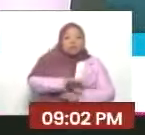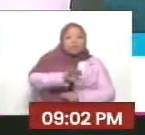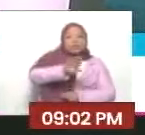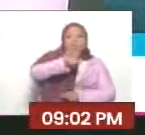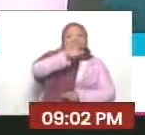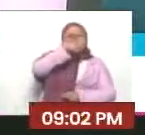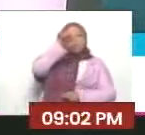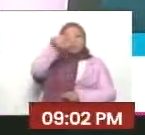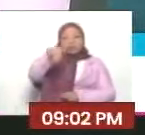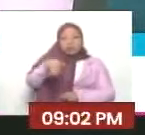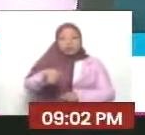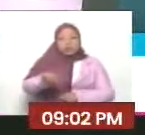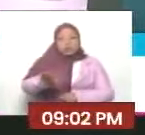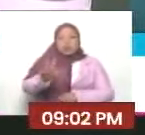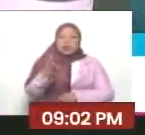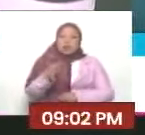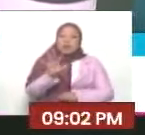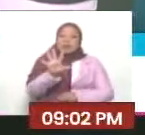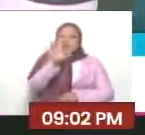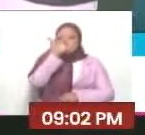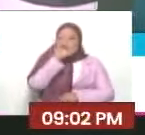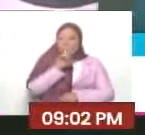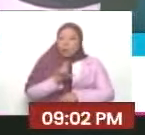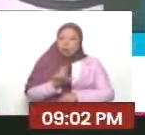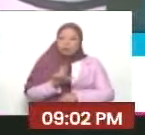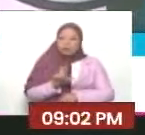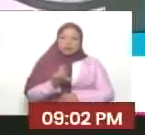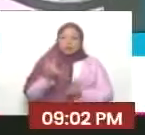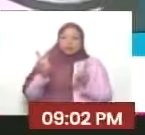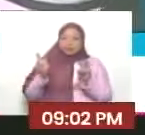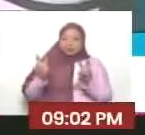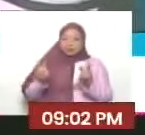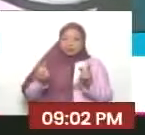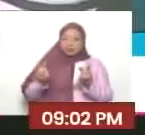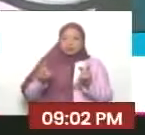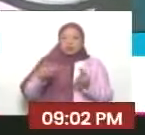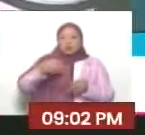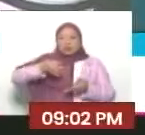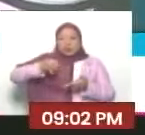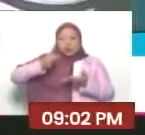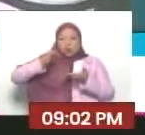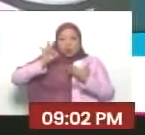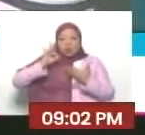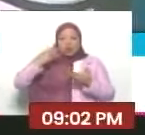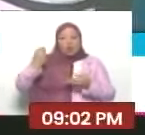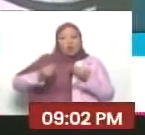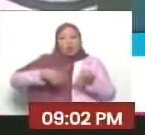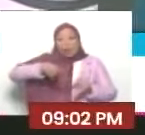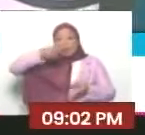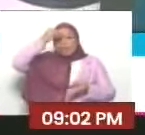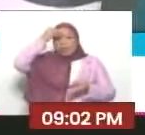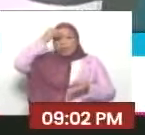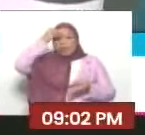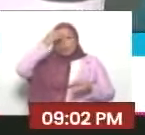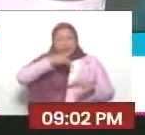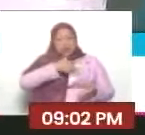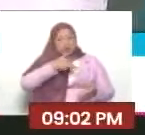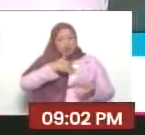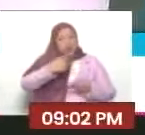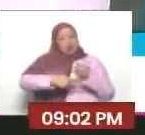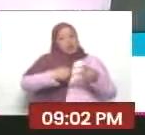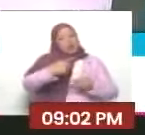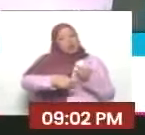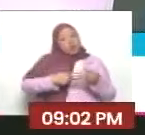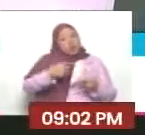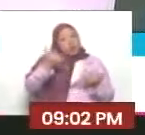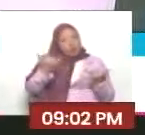cuándo produce café? Tengo alrededor de 5 años. Soy nueva en el rubro del café. ¿Y qué has aprendido, qué sientes del proceso